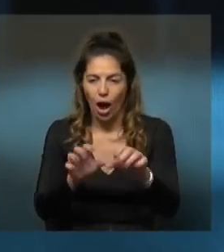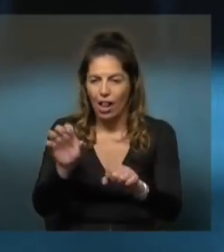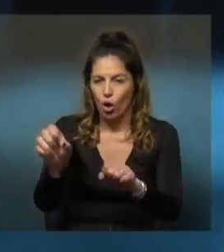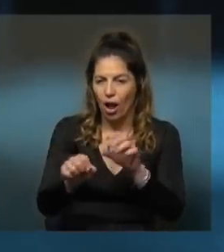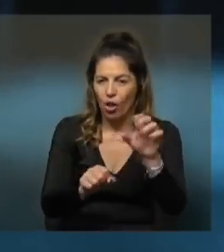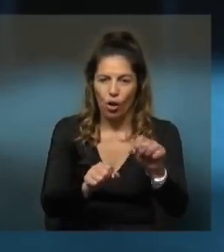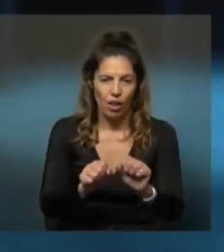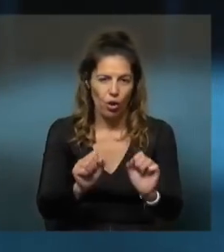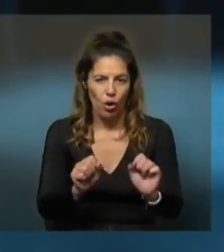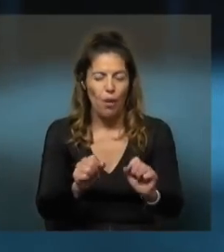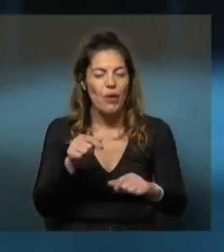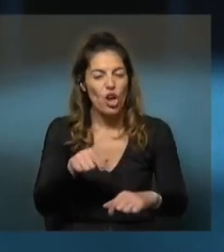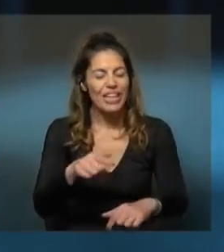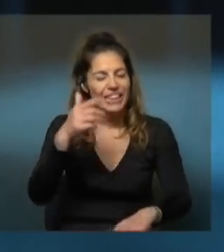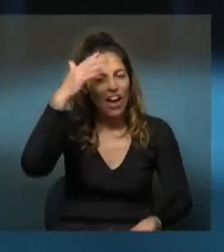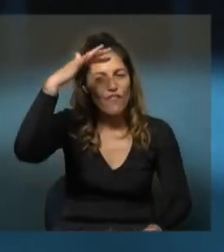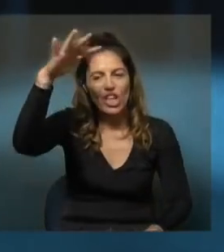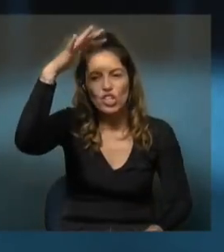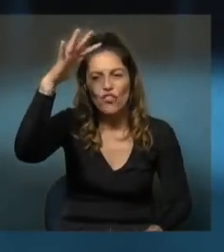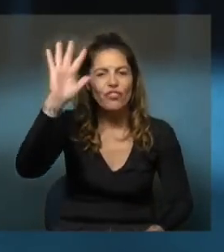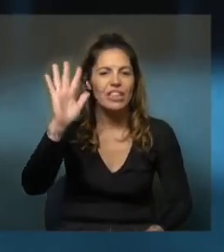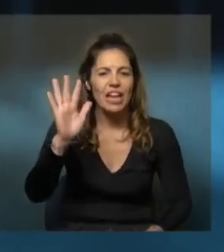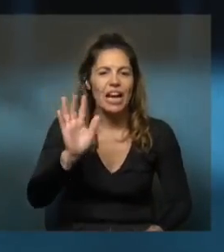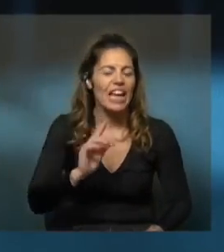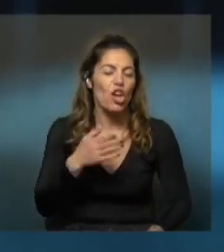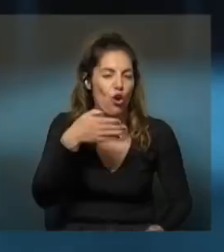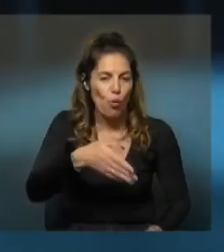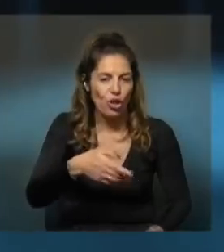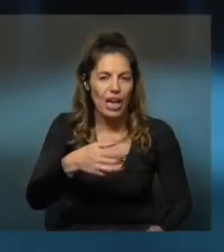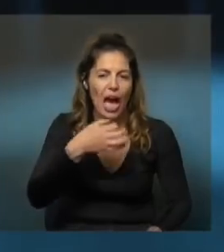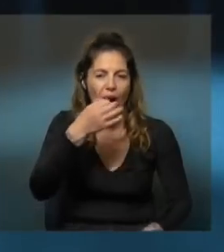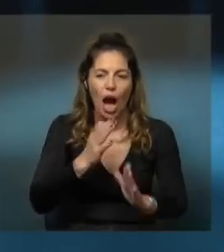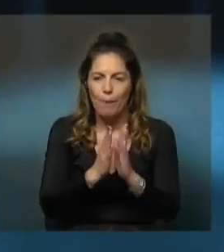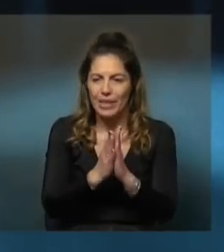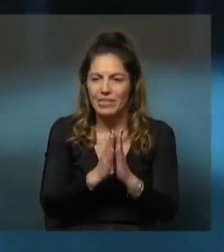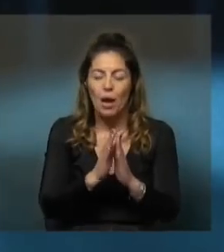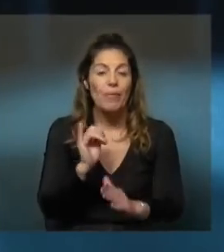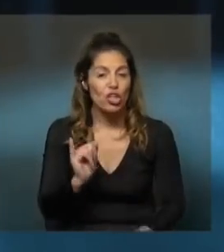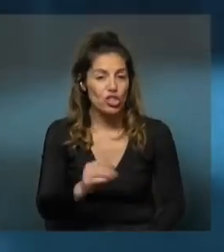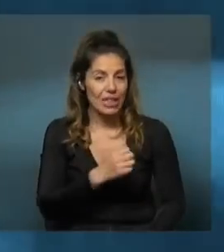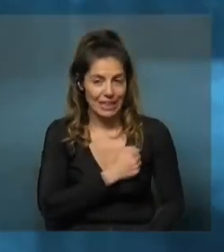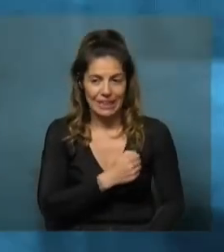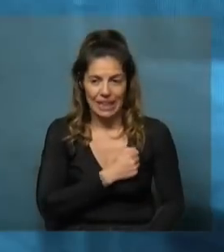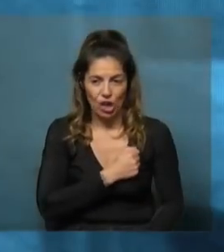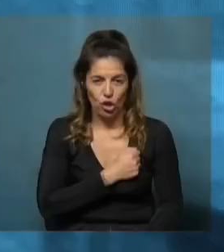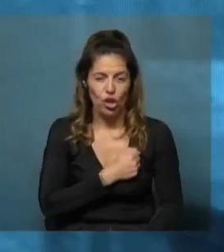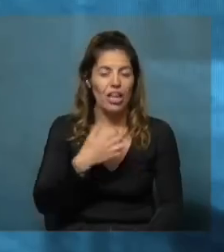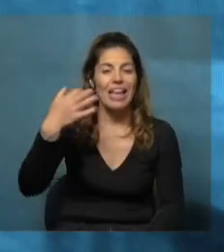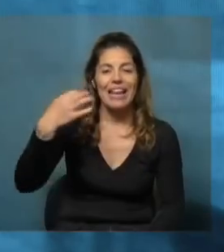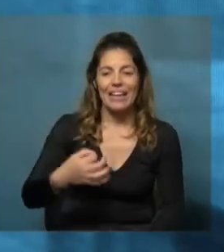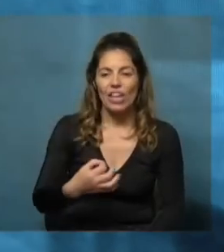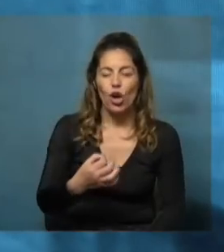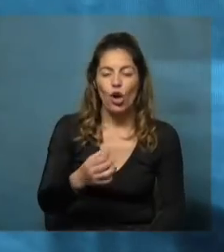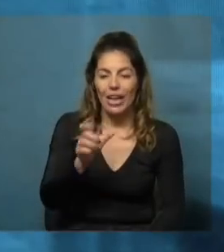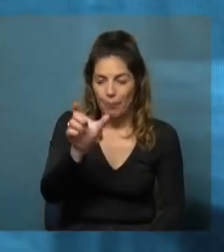sobre todo estoy en esta filosofía en la cual no no voy ni a misa ni nada pero soy muy cristiano creo en esos hombres que